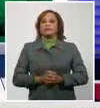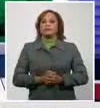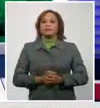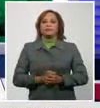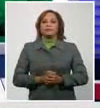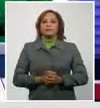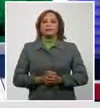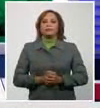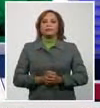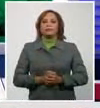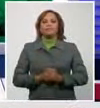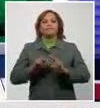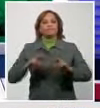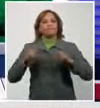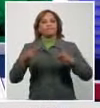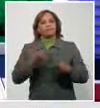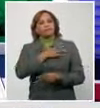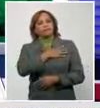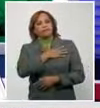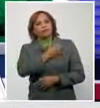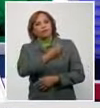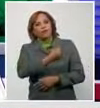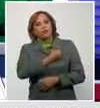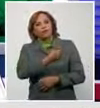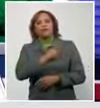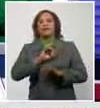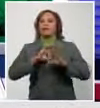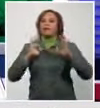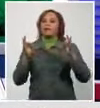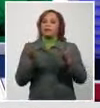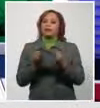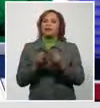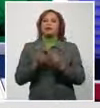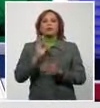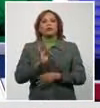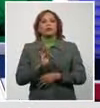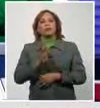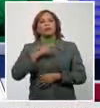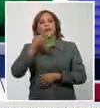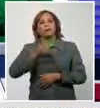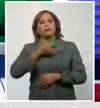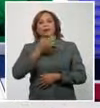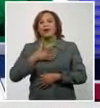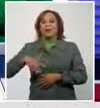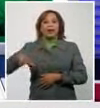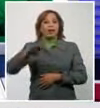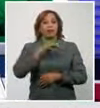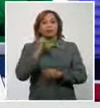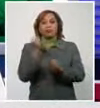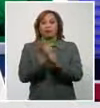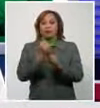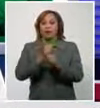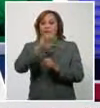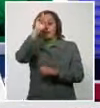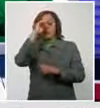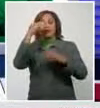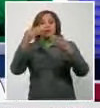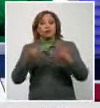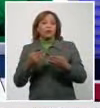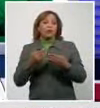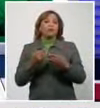Una vez más reiteramos nuestras condolencias y, como siempre digo, para todos los que trabajamos para que estas cosas no